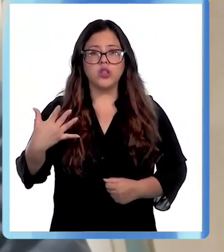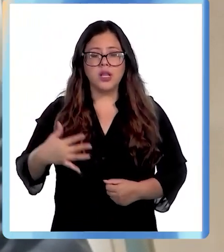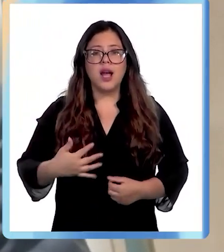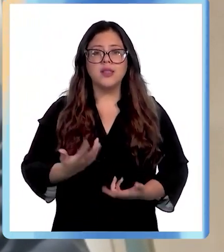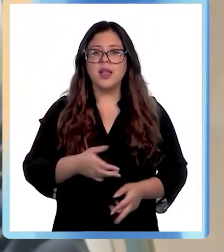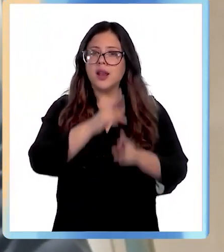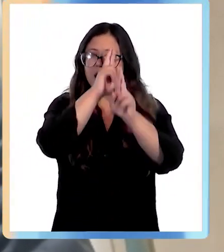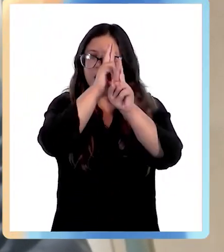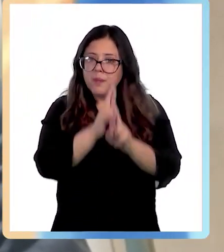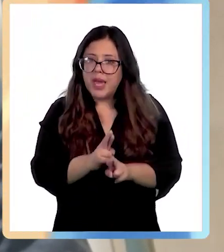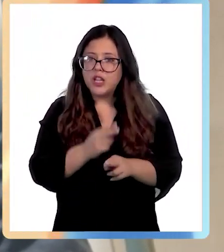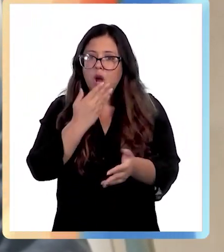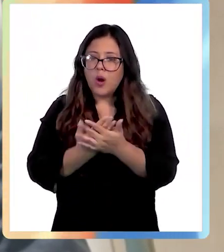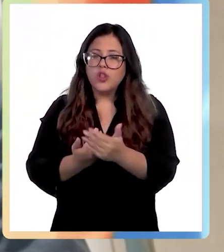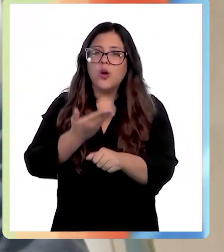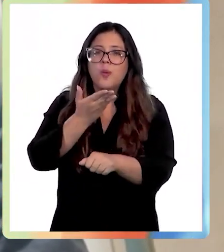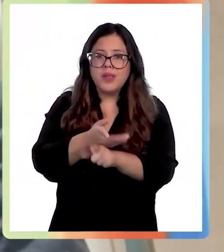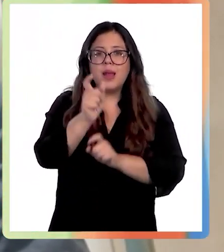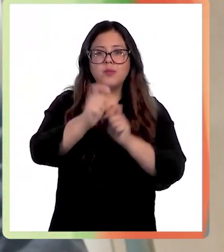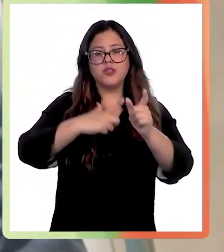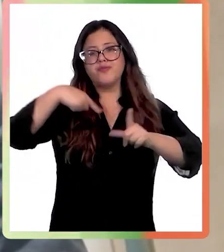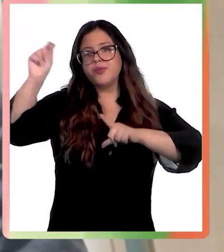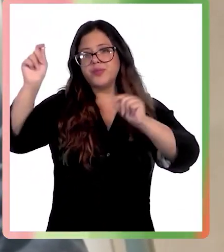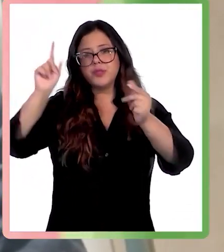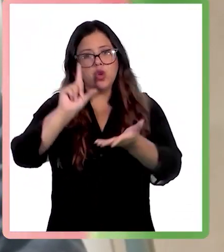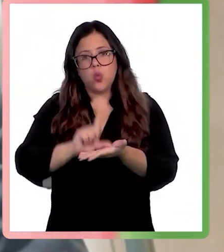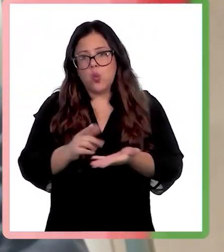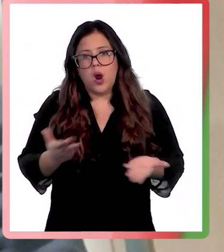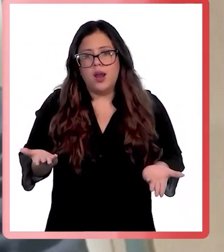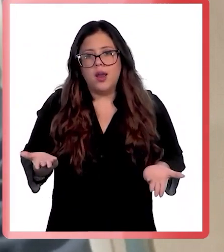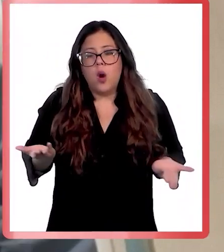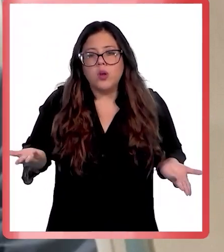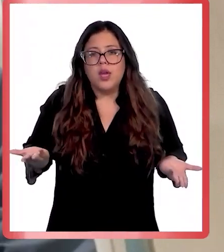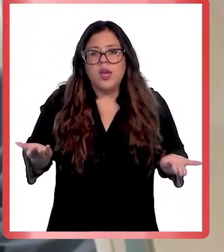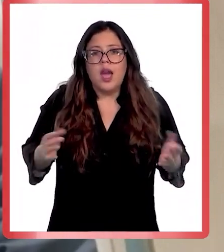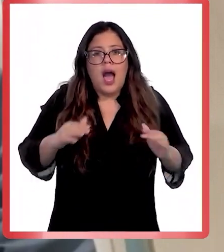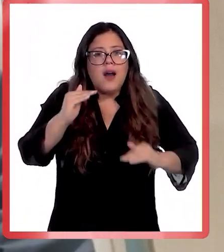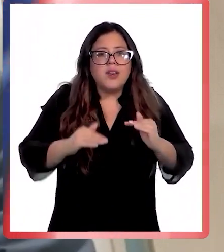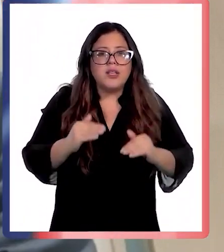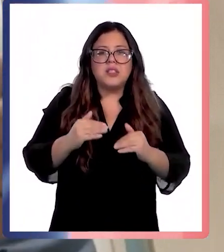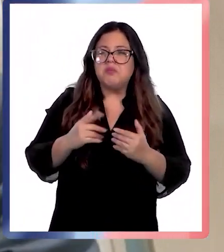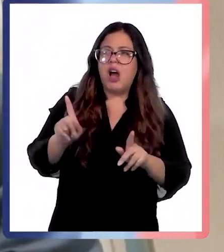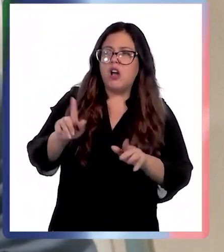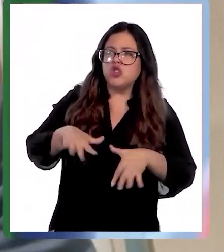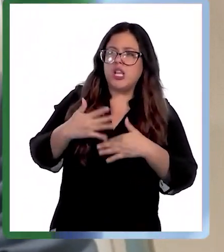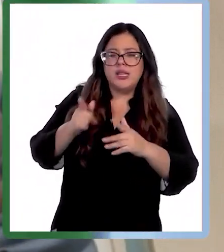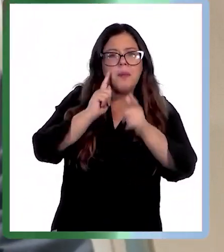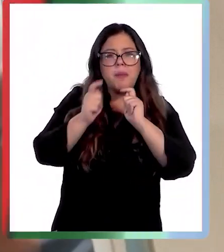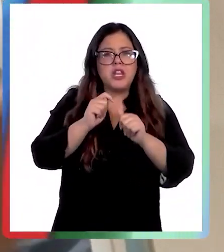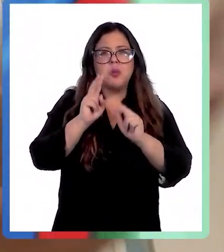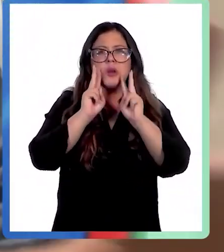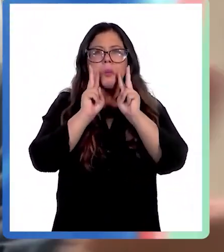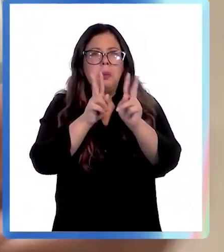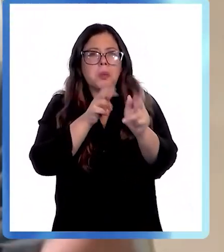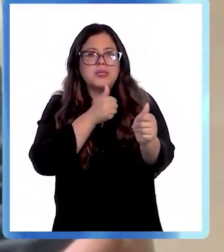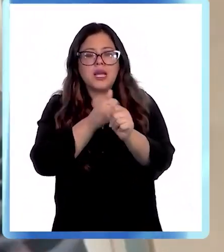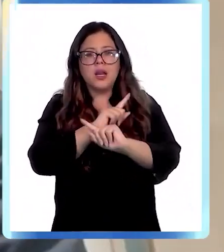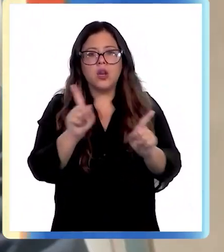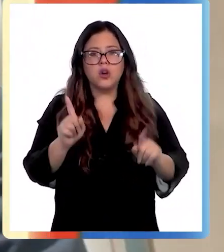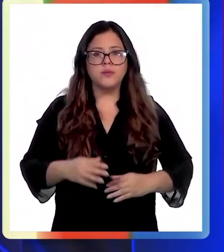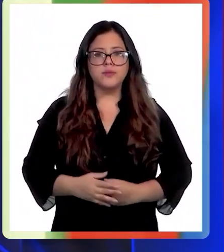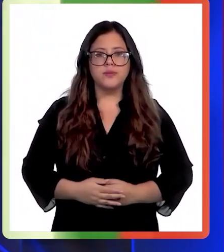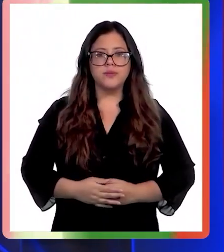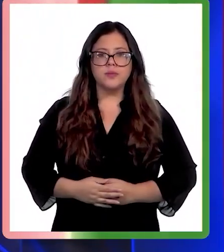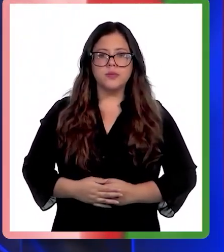cardinal hacer caso cuando se le solicita a alguien que abandone un área, a pesar de que uno no percibe el peligro porque no lo está viendo